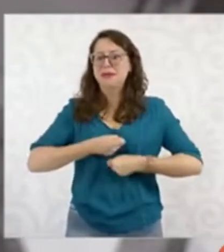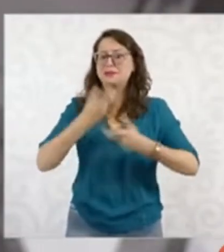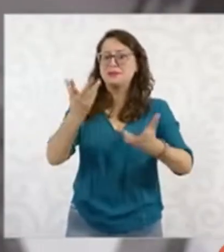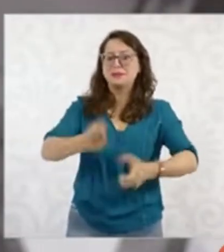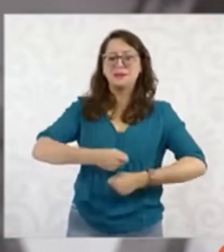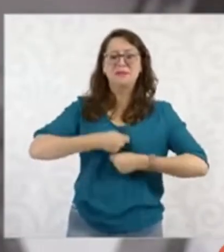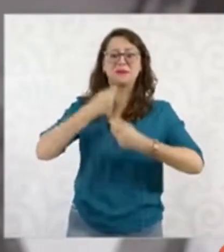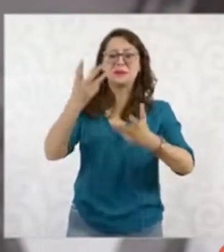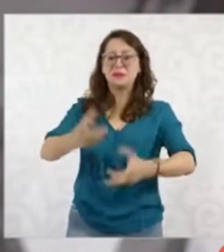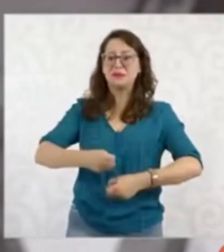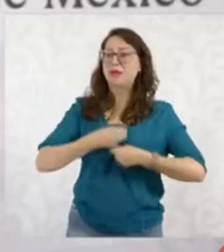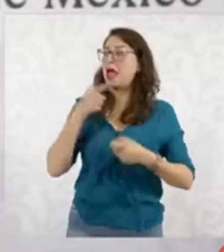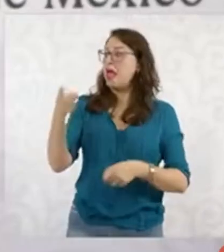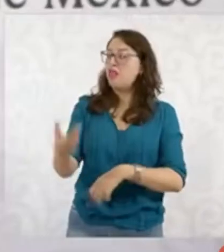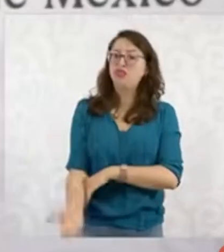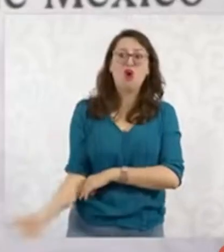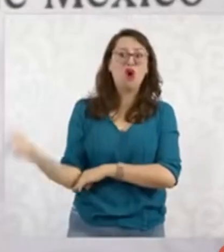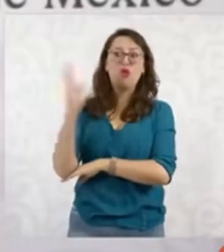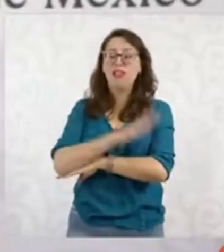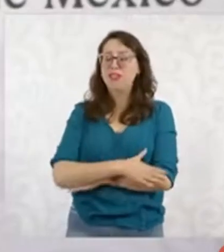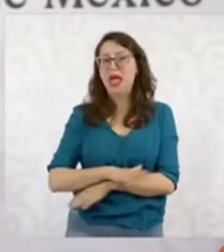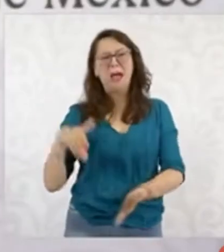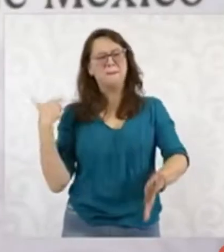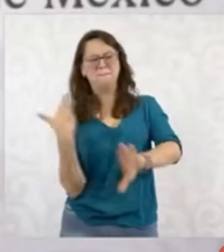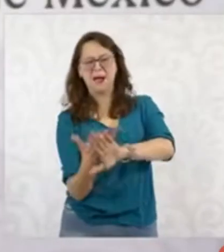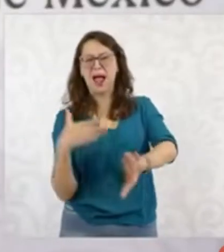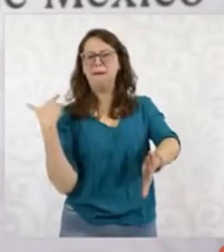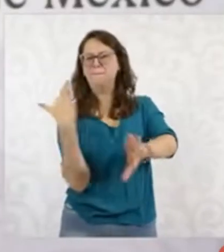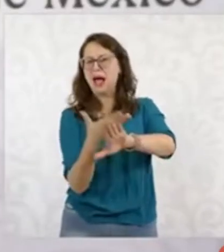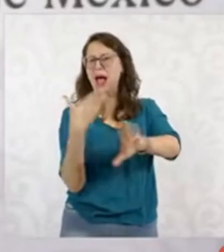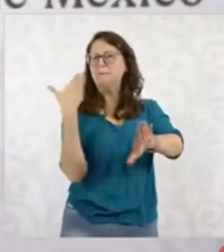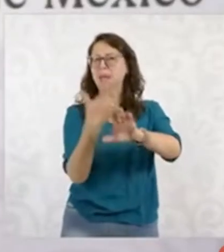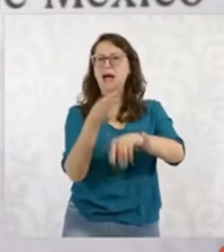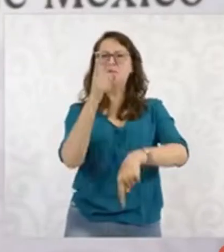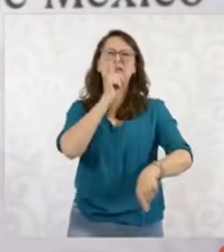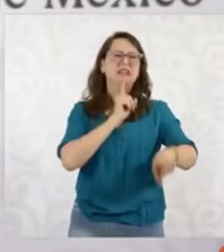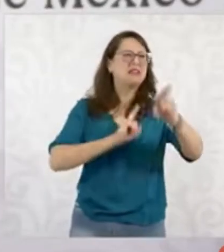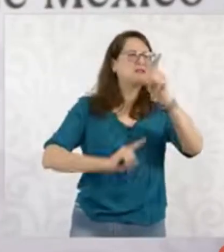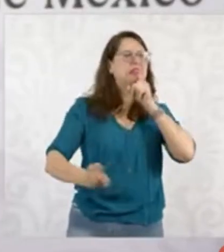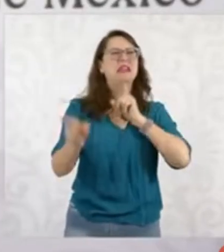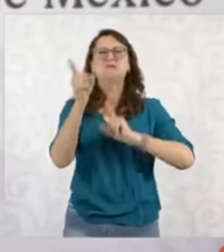televisora se ataca permanentemente al gobierno, incluso con mentiras.